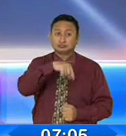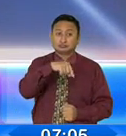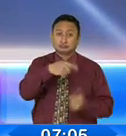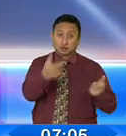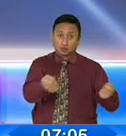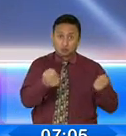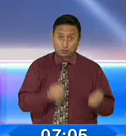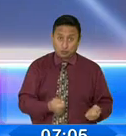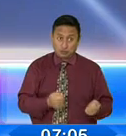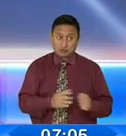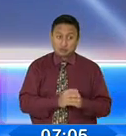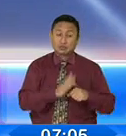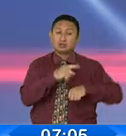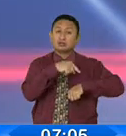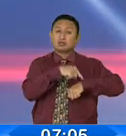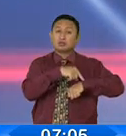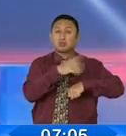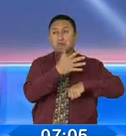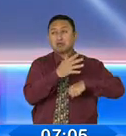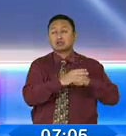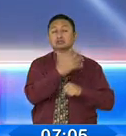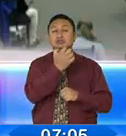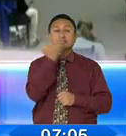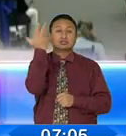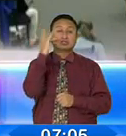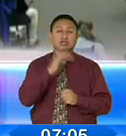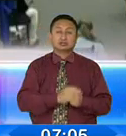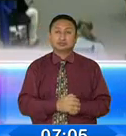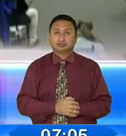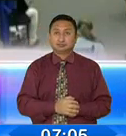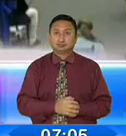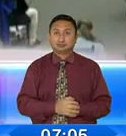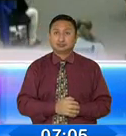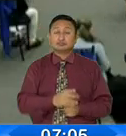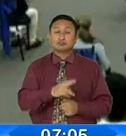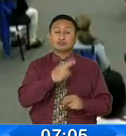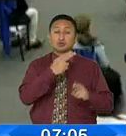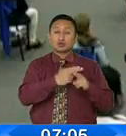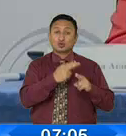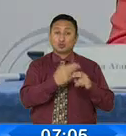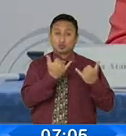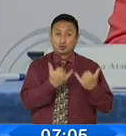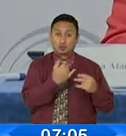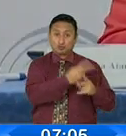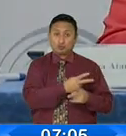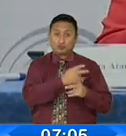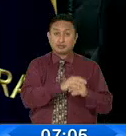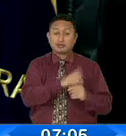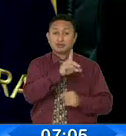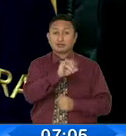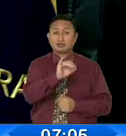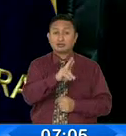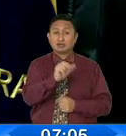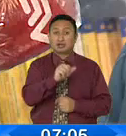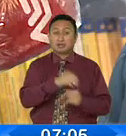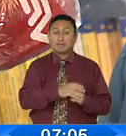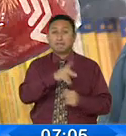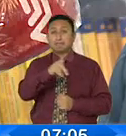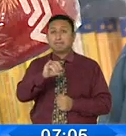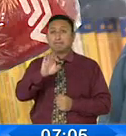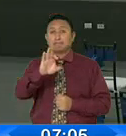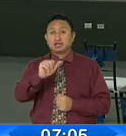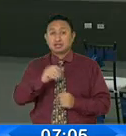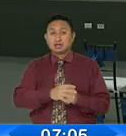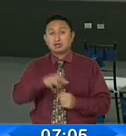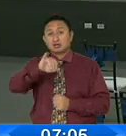el término de 15 días. Los nombres de los actuales consejeros Diana Tamaín, Enrique Pita, José Cabrera,